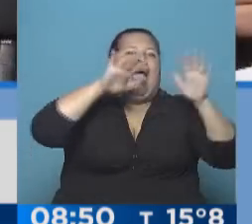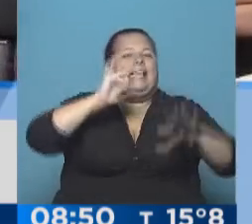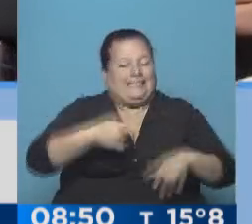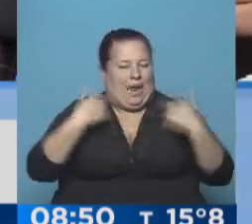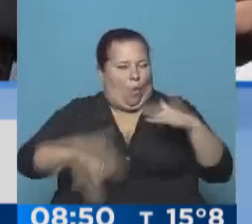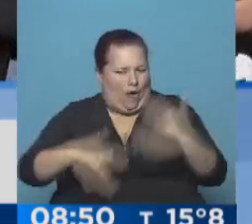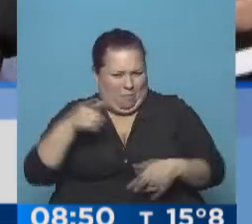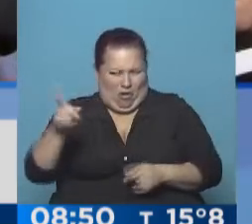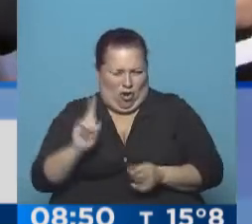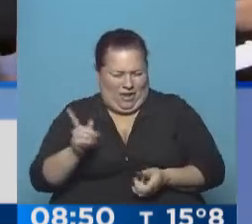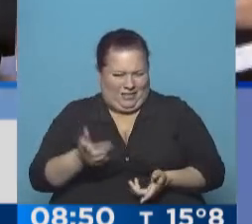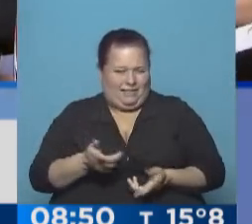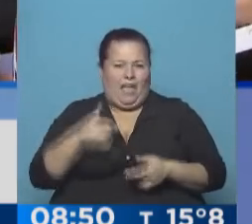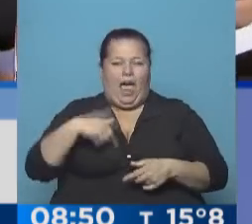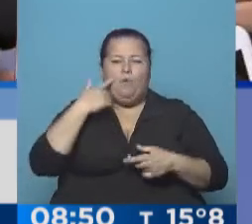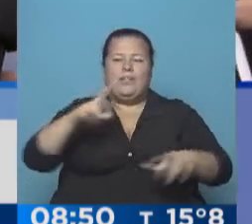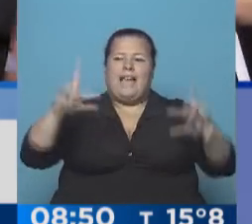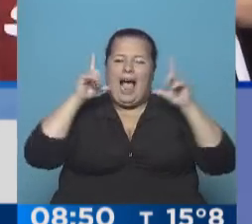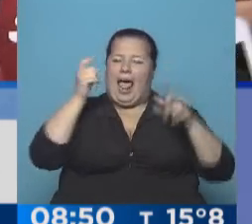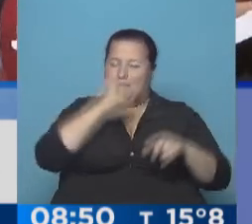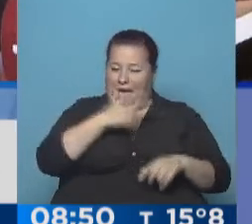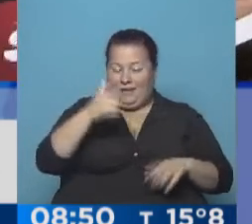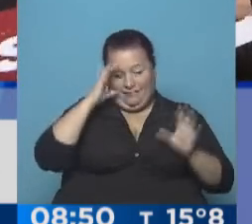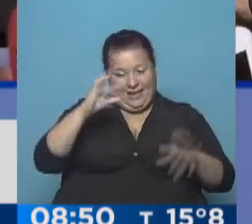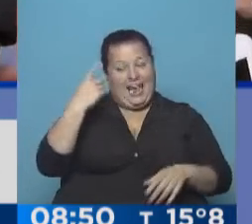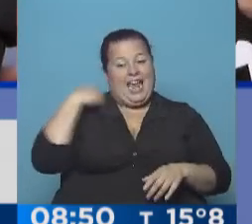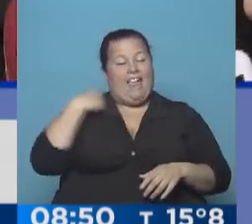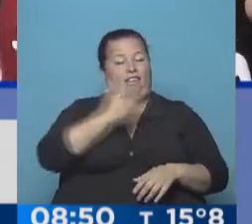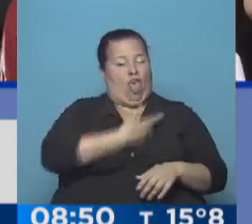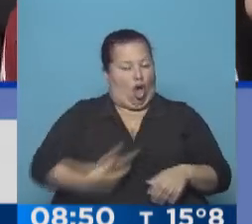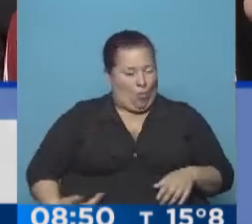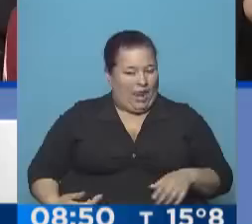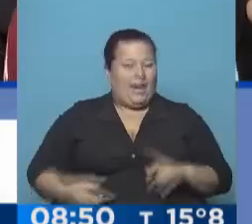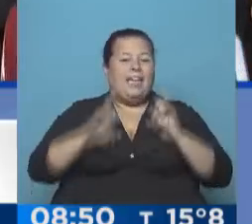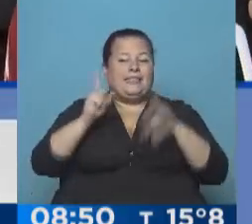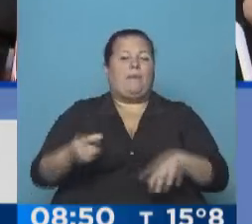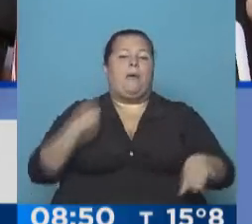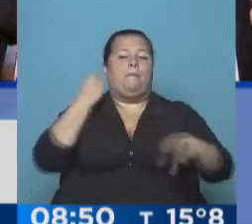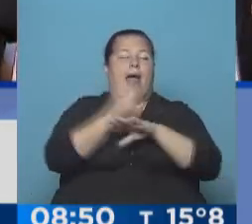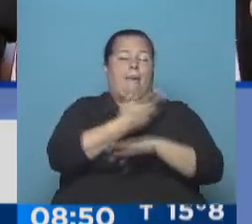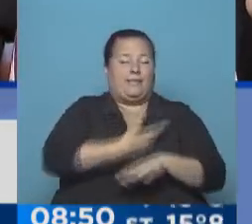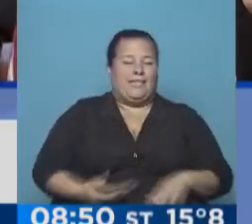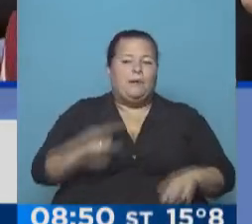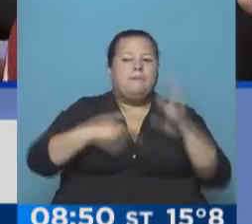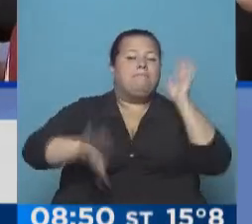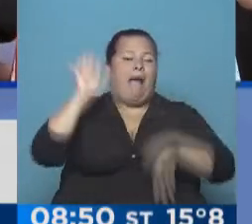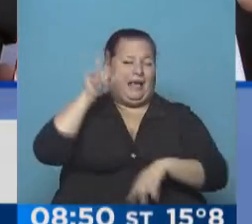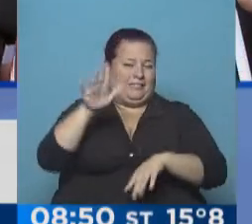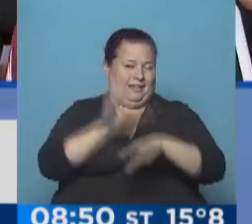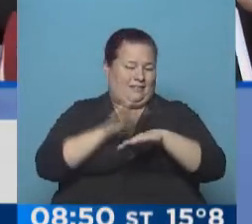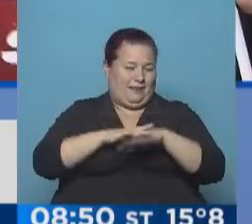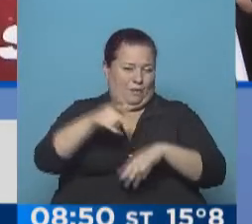Ahora, estamos mostrando el rostro de Mauricio Macri, que es, recordemos, jefe de gobierno, también candidato presidencial, por ser el máximo